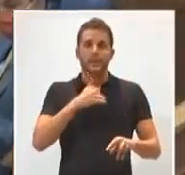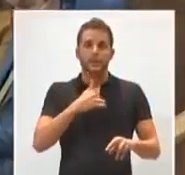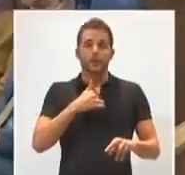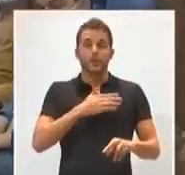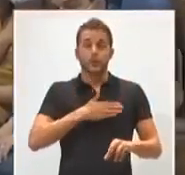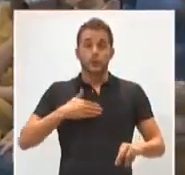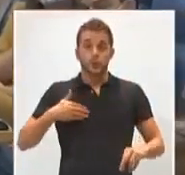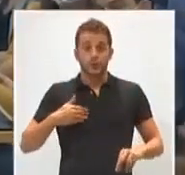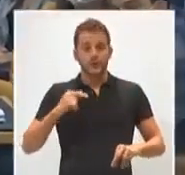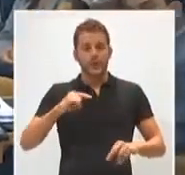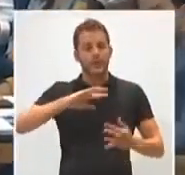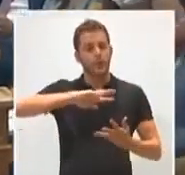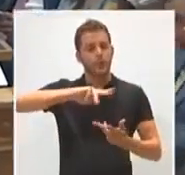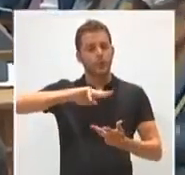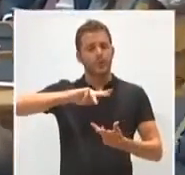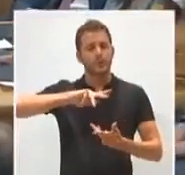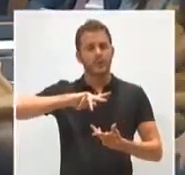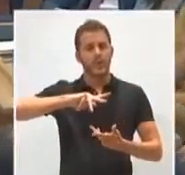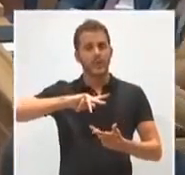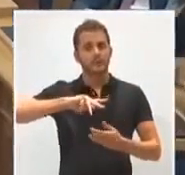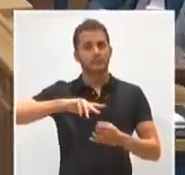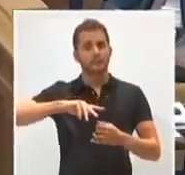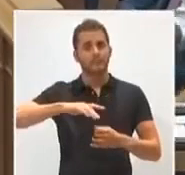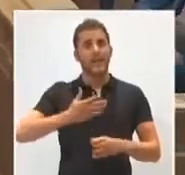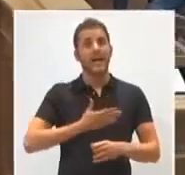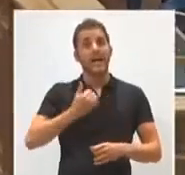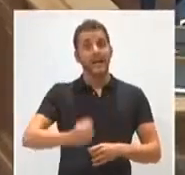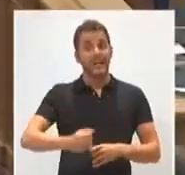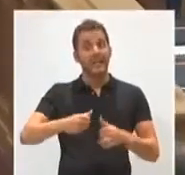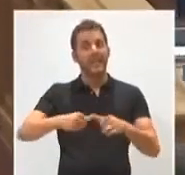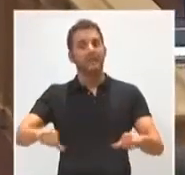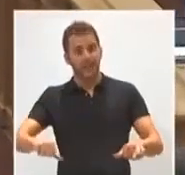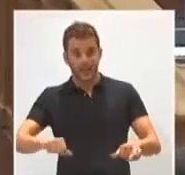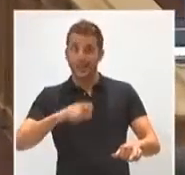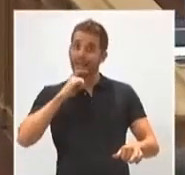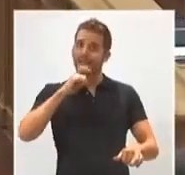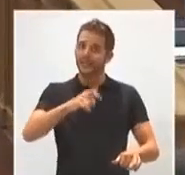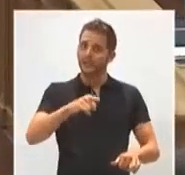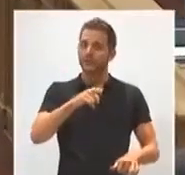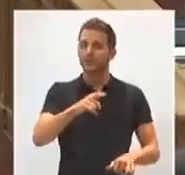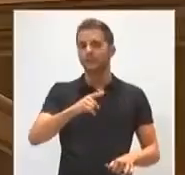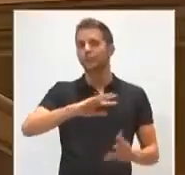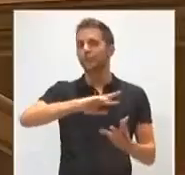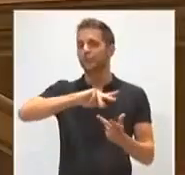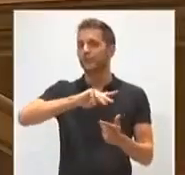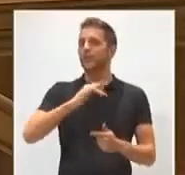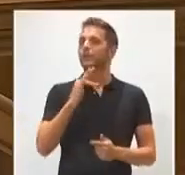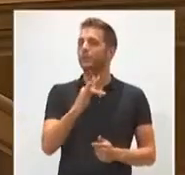esto puede haber una noticia muy importante querido alcalde albacete para albacete en este muchas gracias